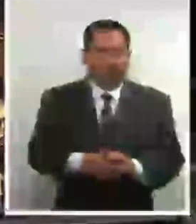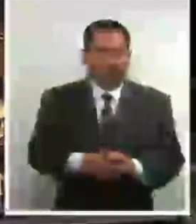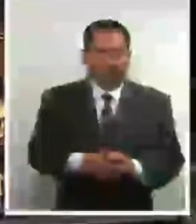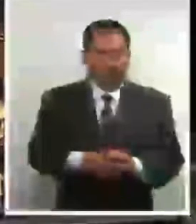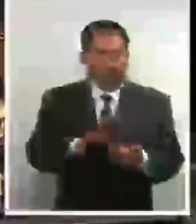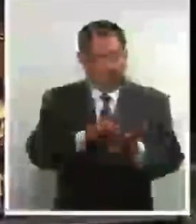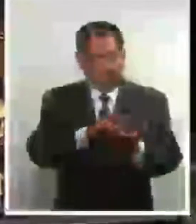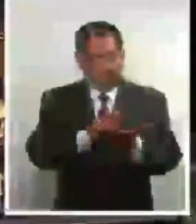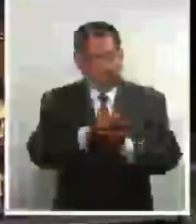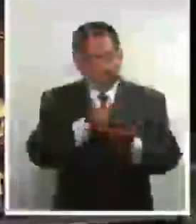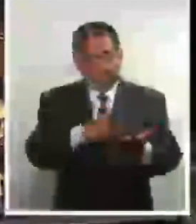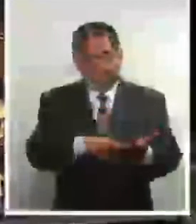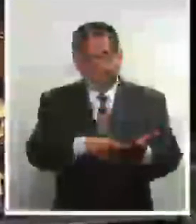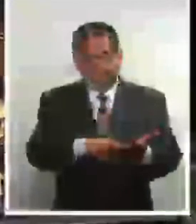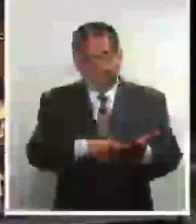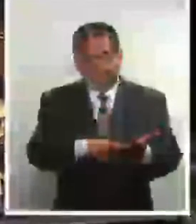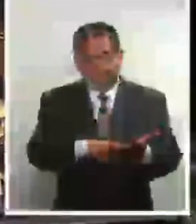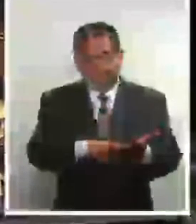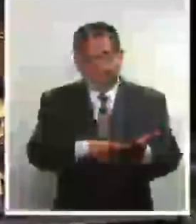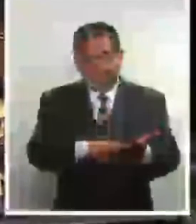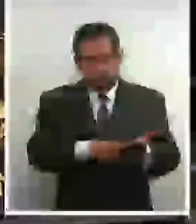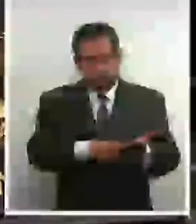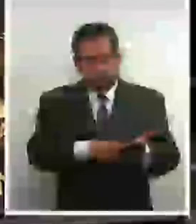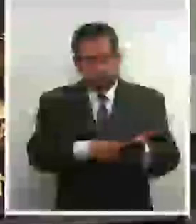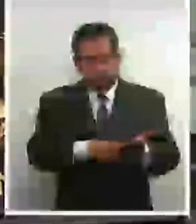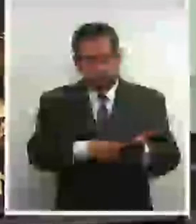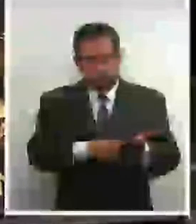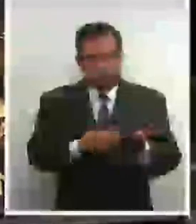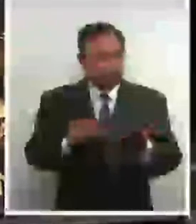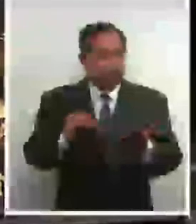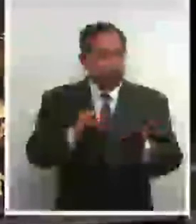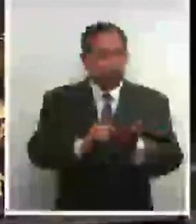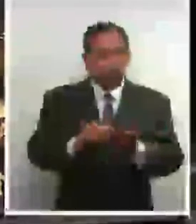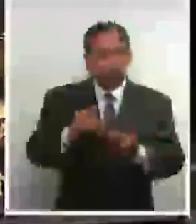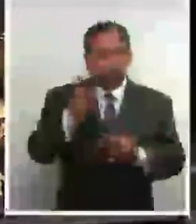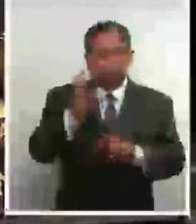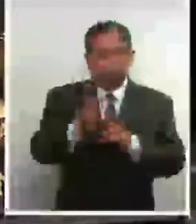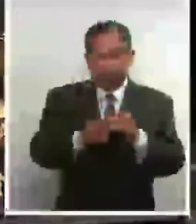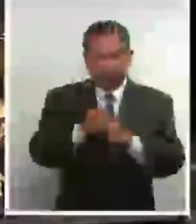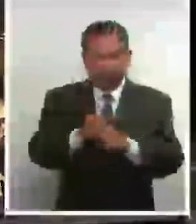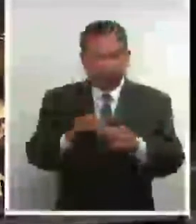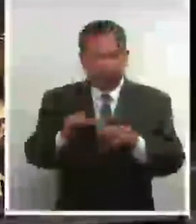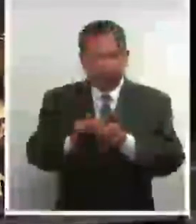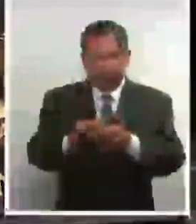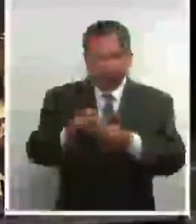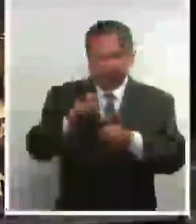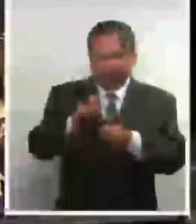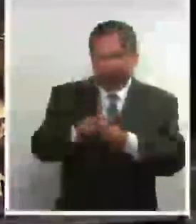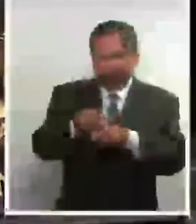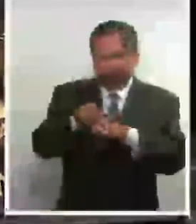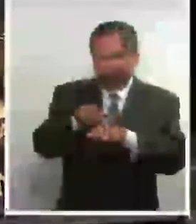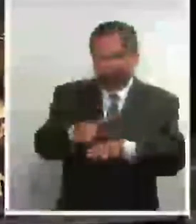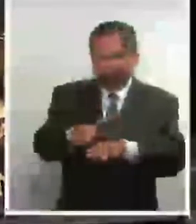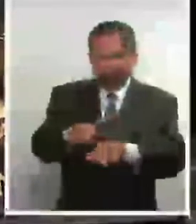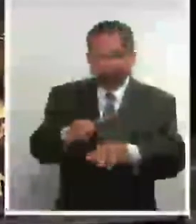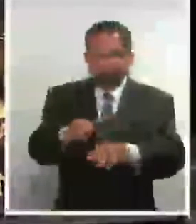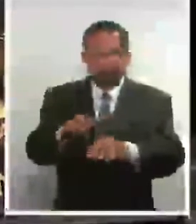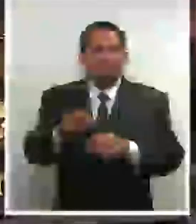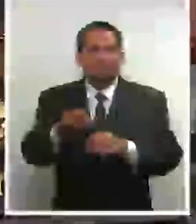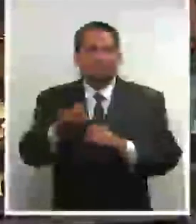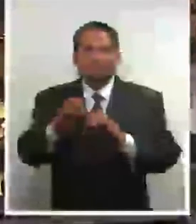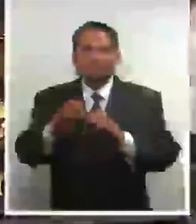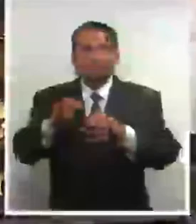dictamen se agregó, después de la experiencia mínima de 5 años, se agregó la palabra en materia de procuración